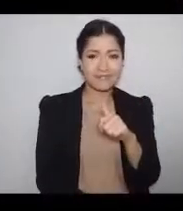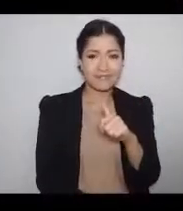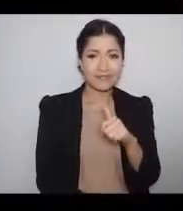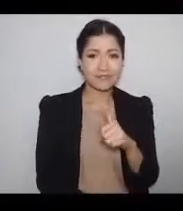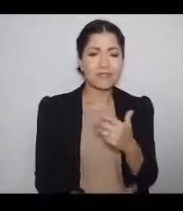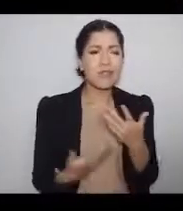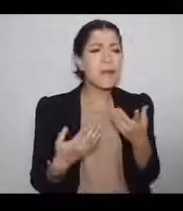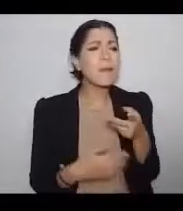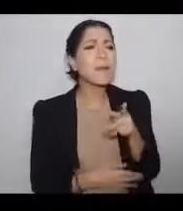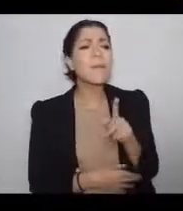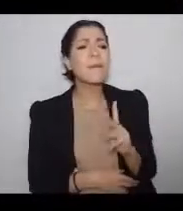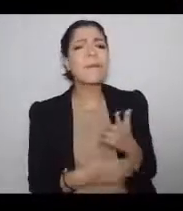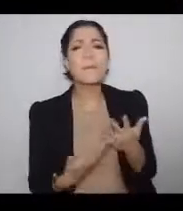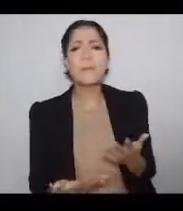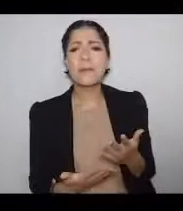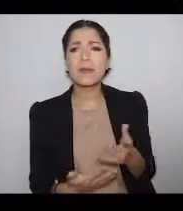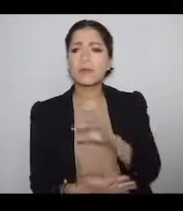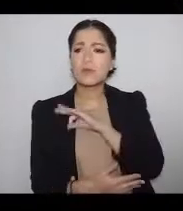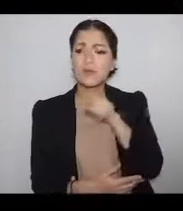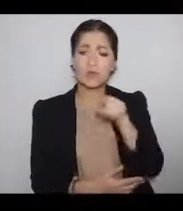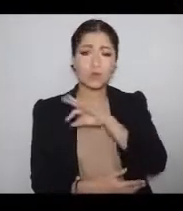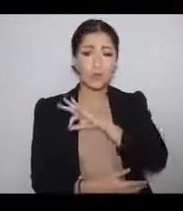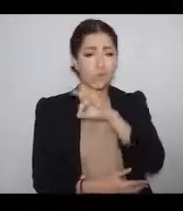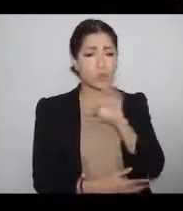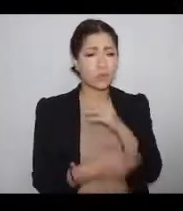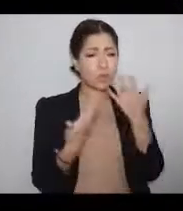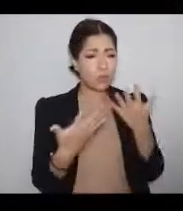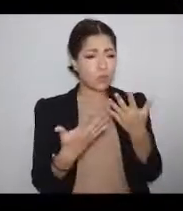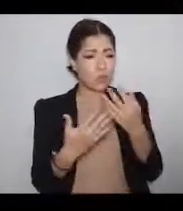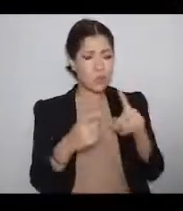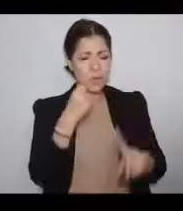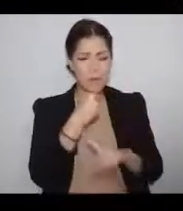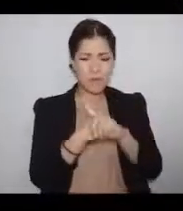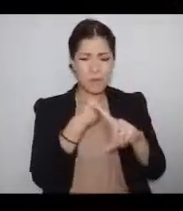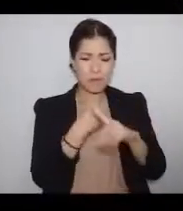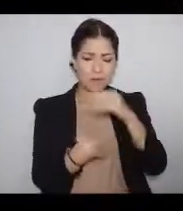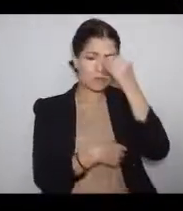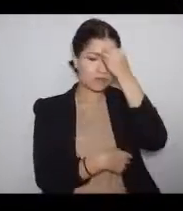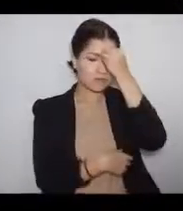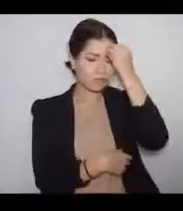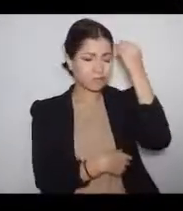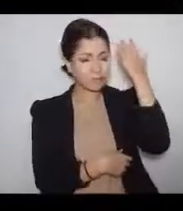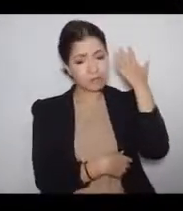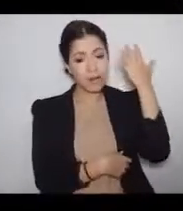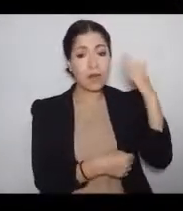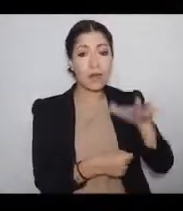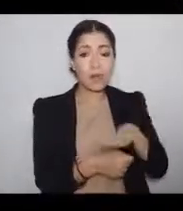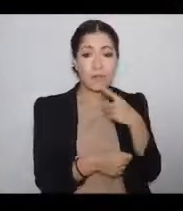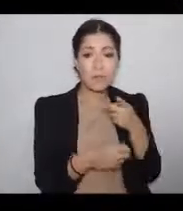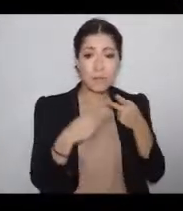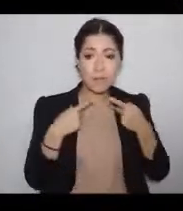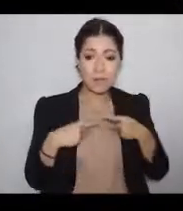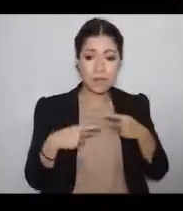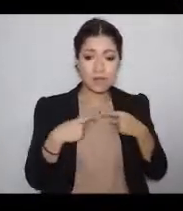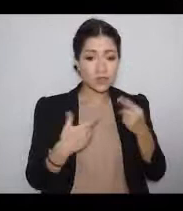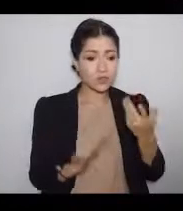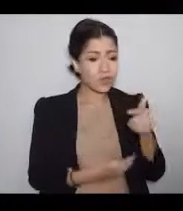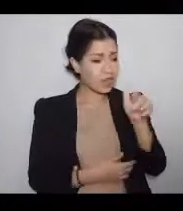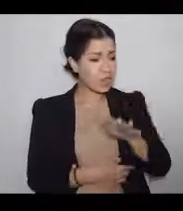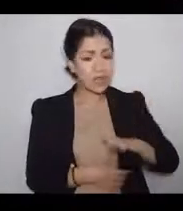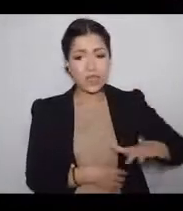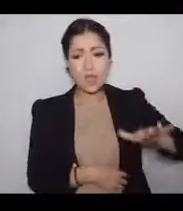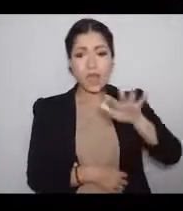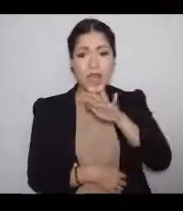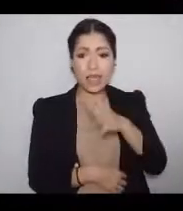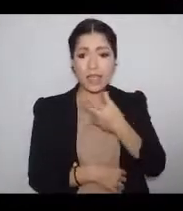Tienes el maravilloso don de olvidarte de los problemas mundanos, donde la gente suda